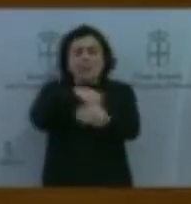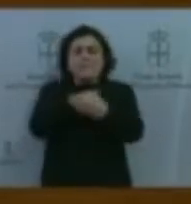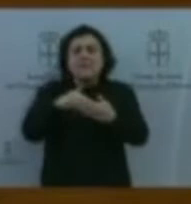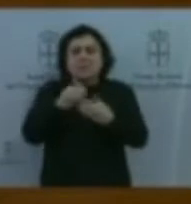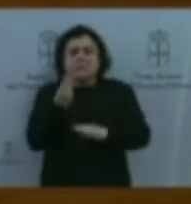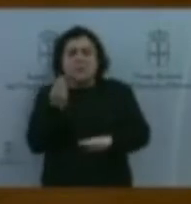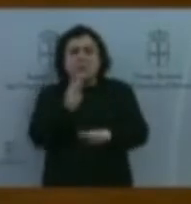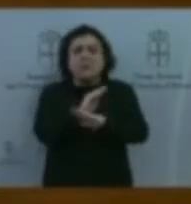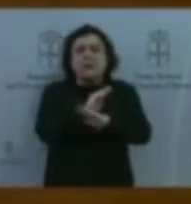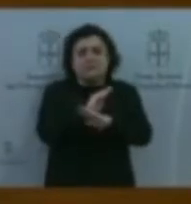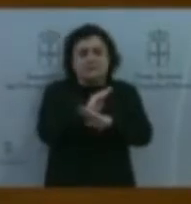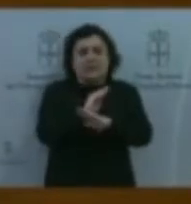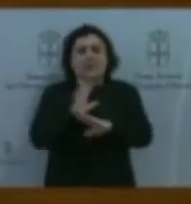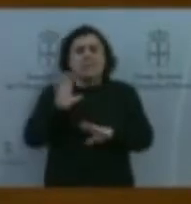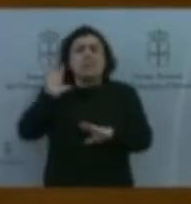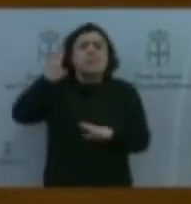tengo capacidad para ello. Bueno,